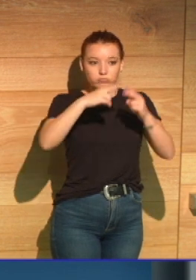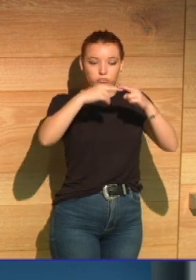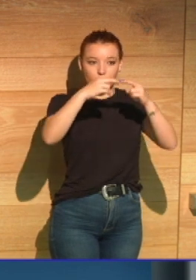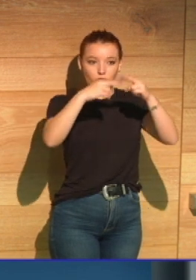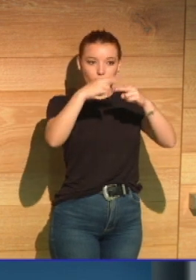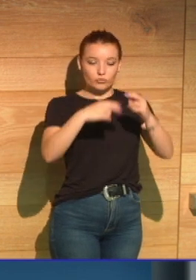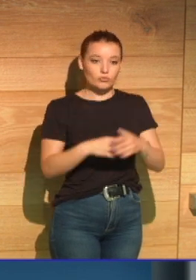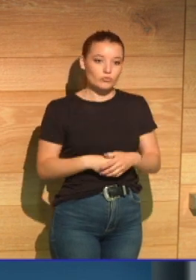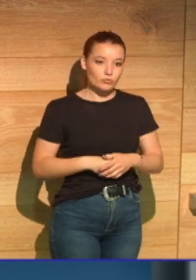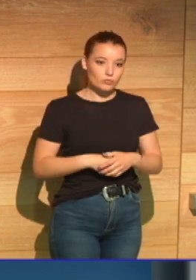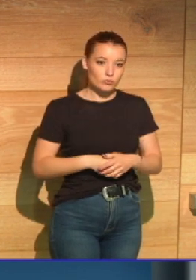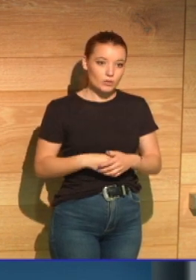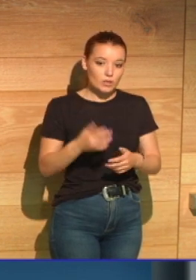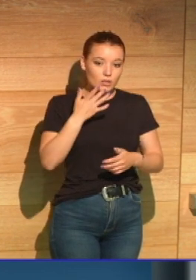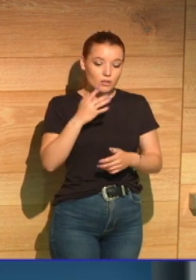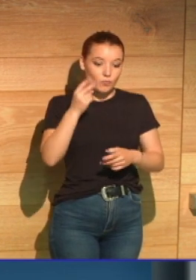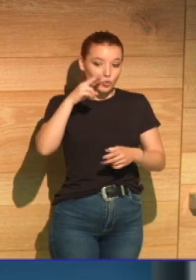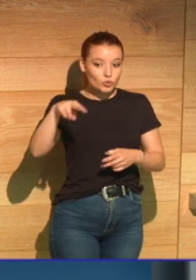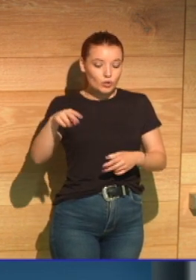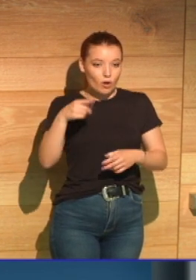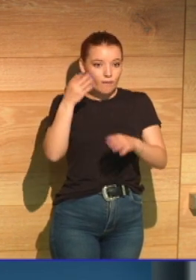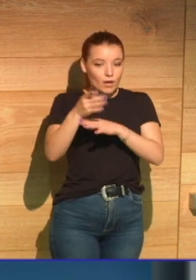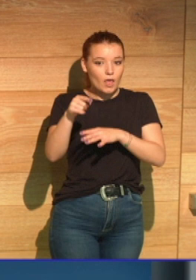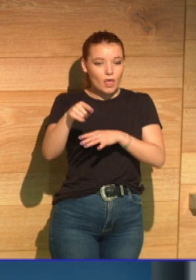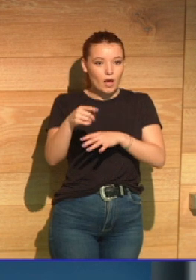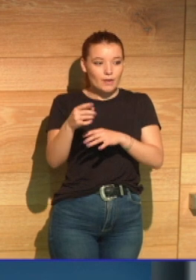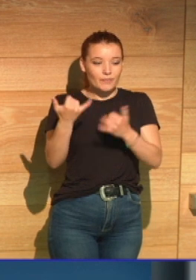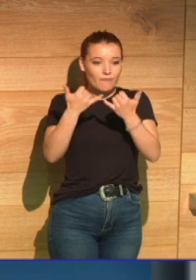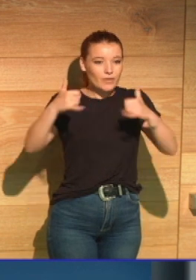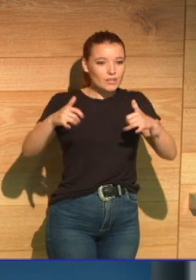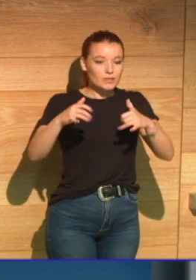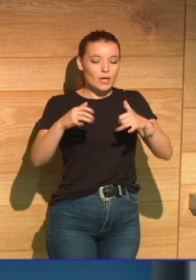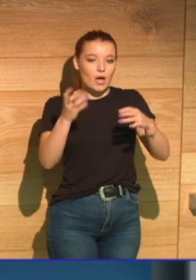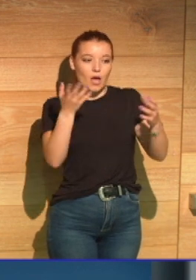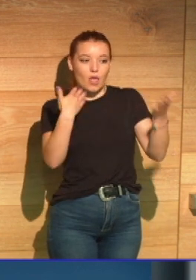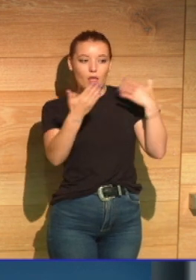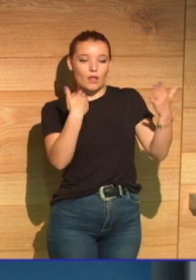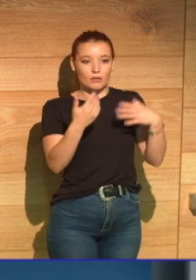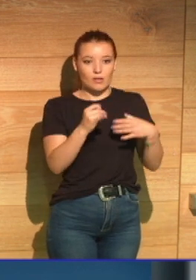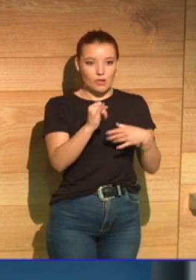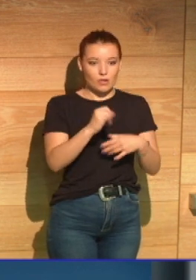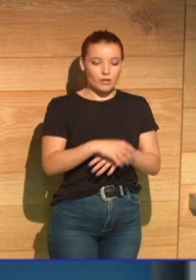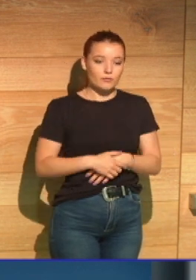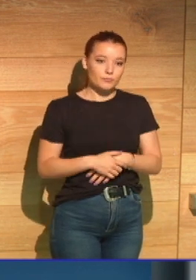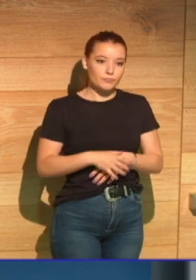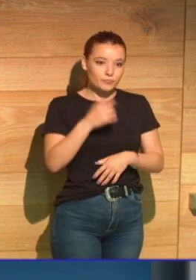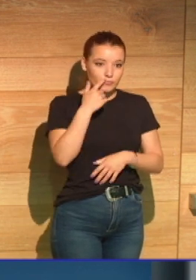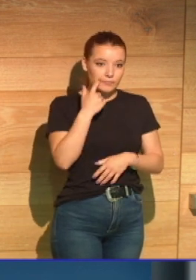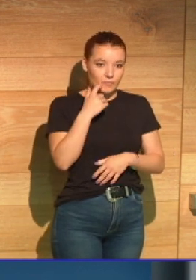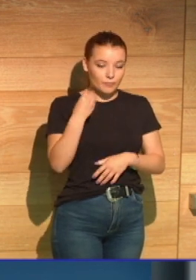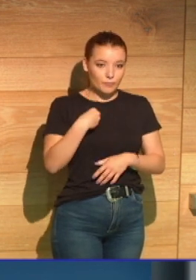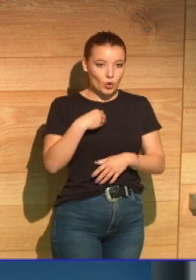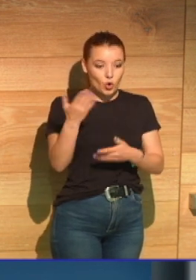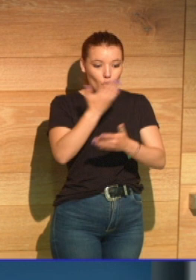hay una fiesta, hay una reunión, hay una tertulia, y ahí hay un proyecto de construcción digamos, de colaboración